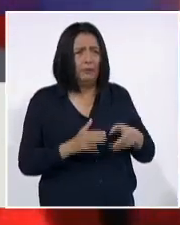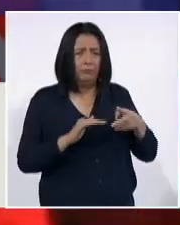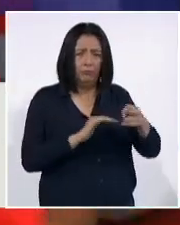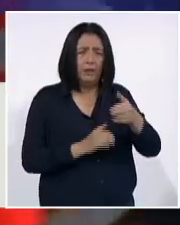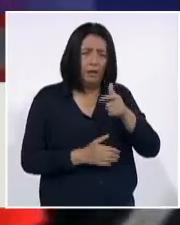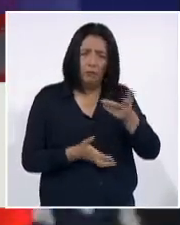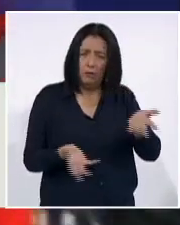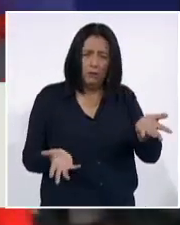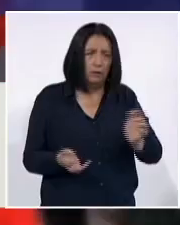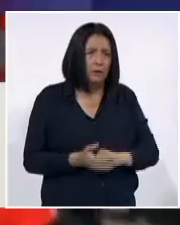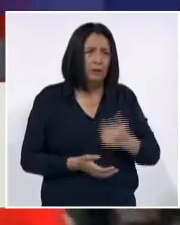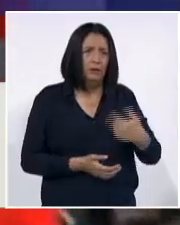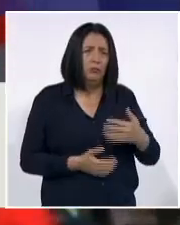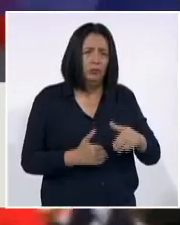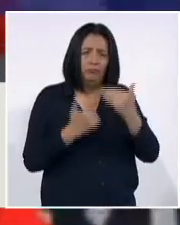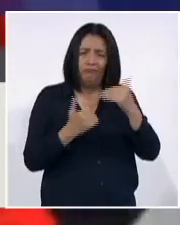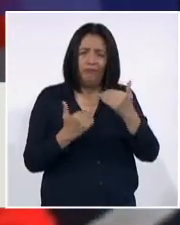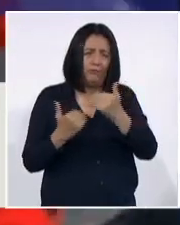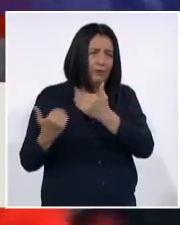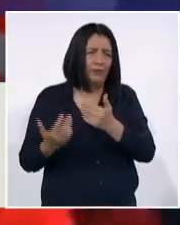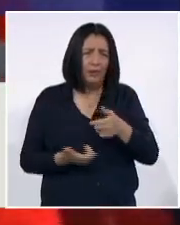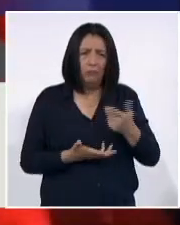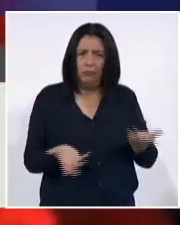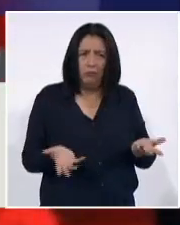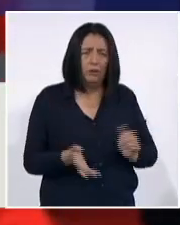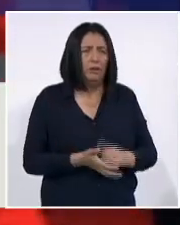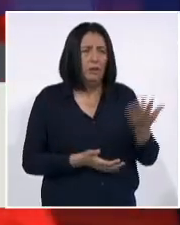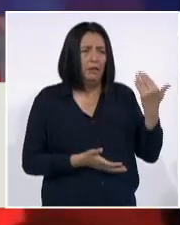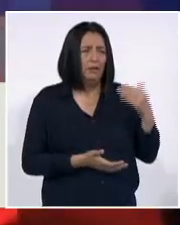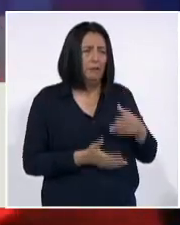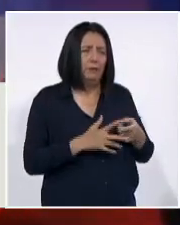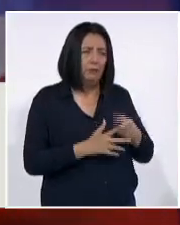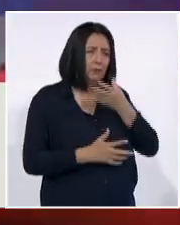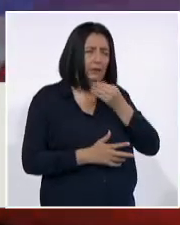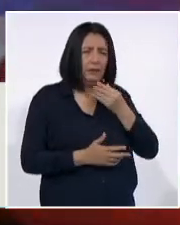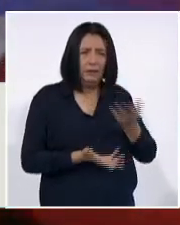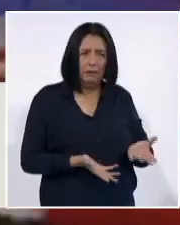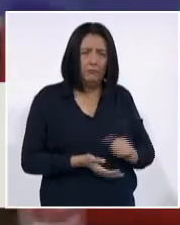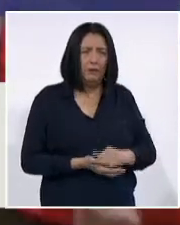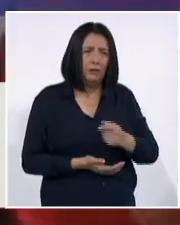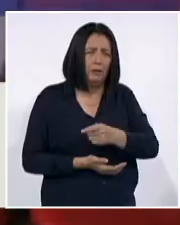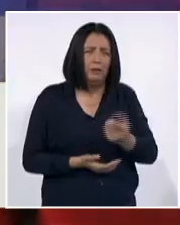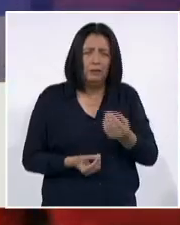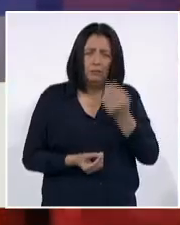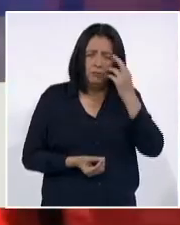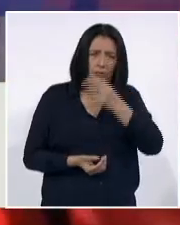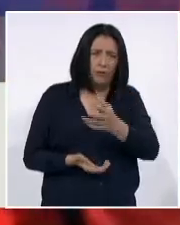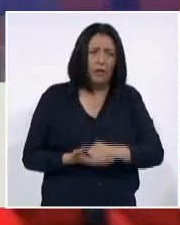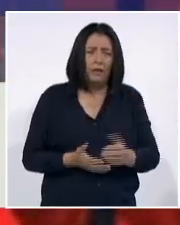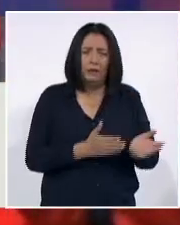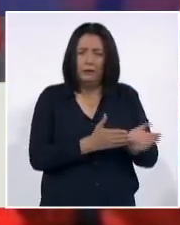el agua. Nos tiene racionados desde el mes de diciembre y prolonga su racionamiento hasta el